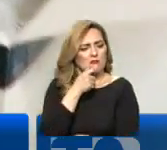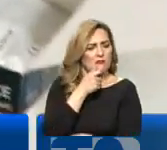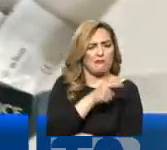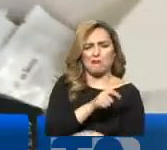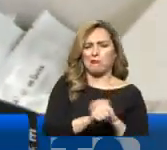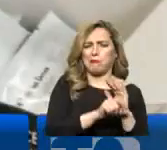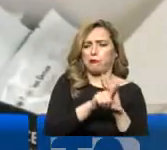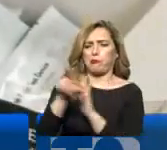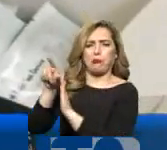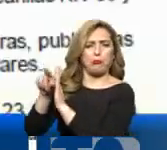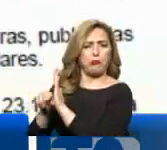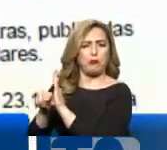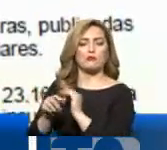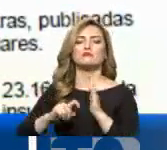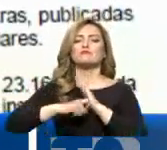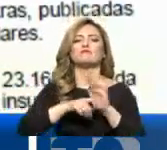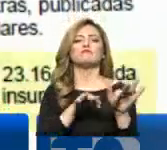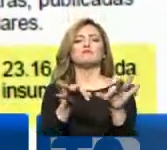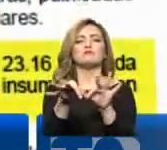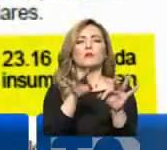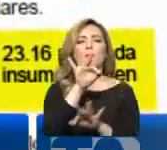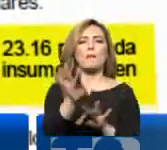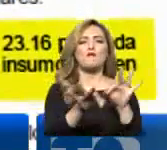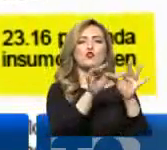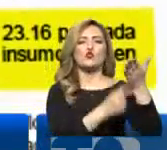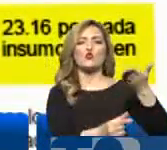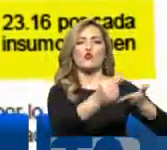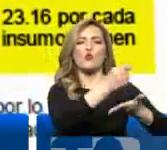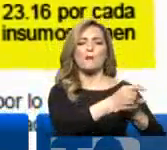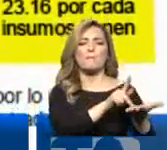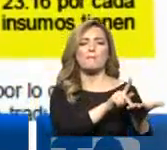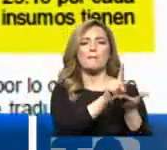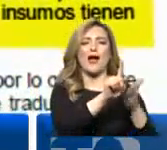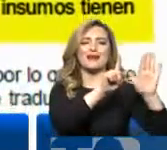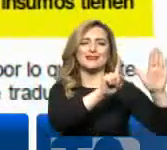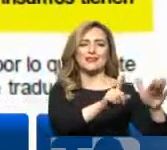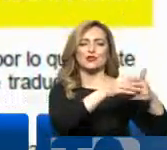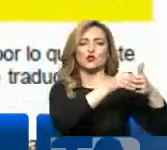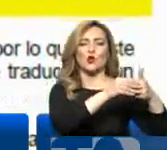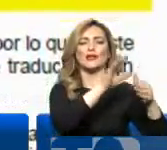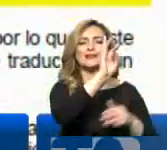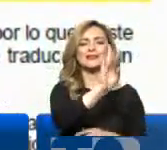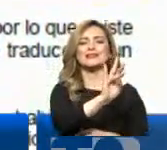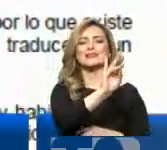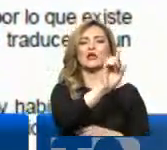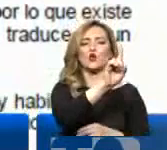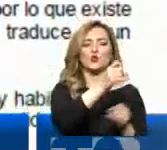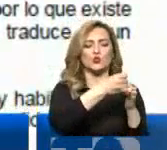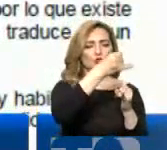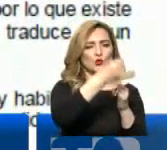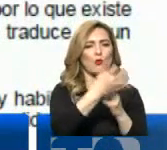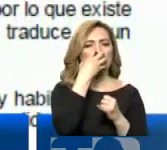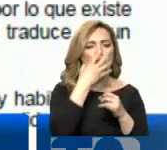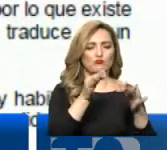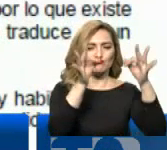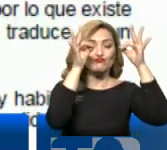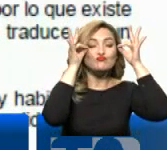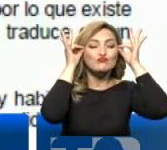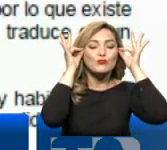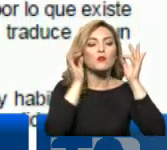La Contraloría señala: la Prefectura del Guayas canceló $6.71 por unidad de mascarillas